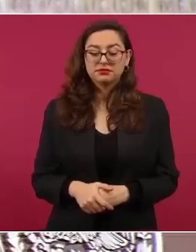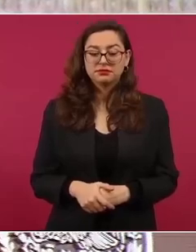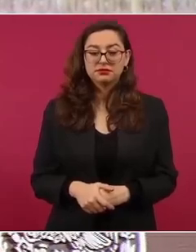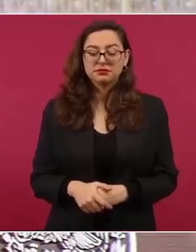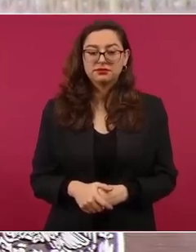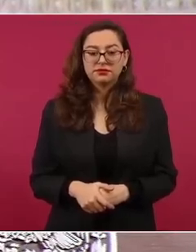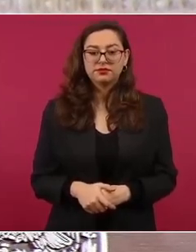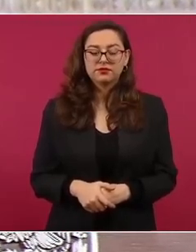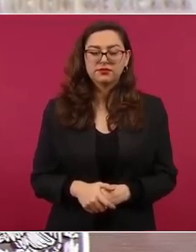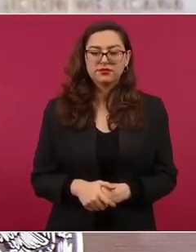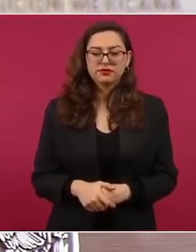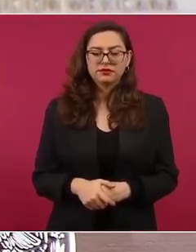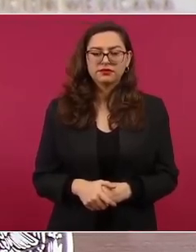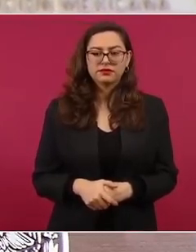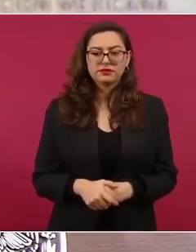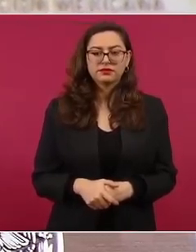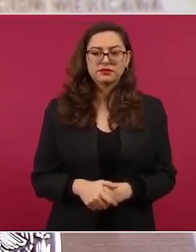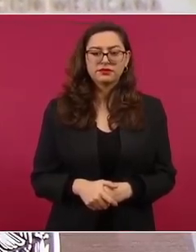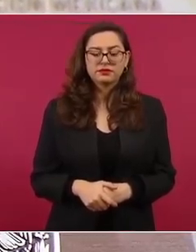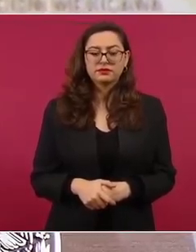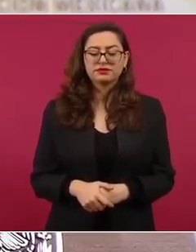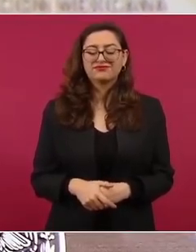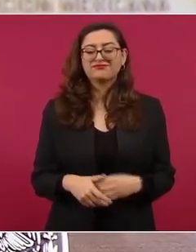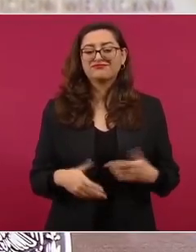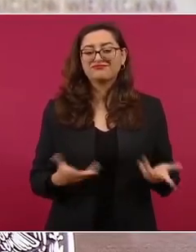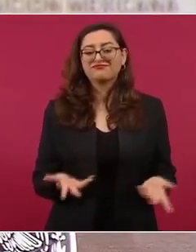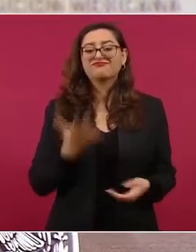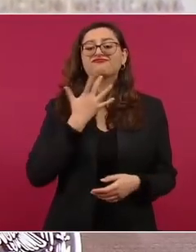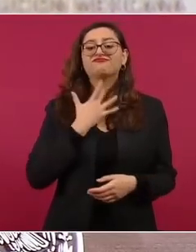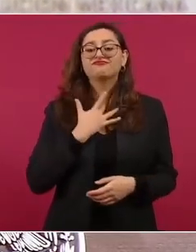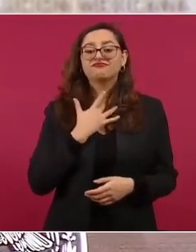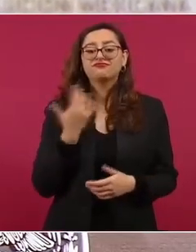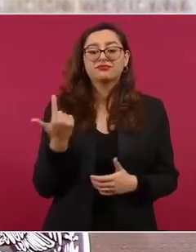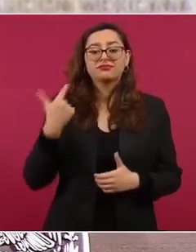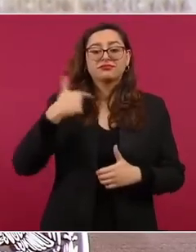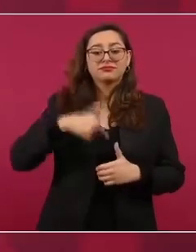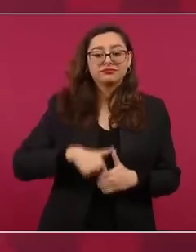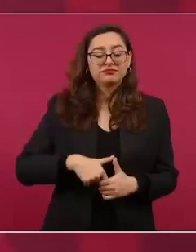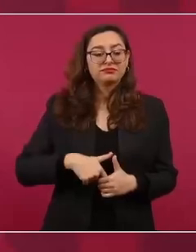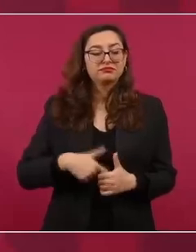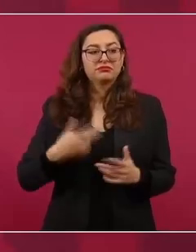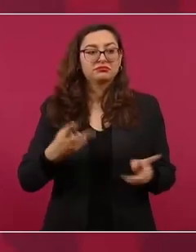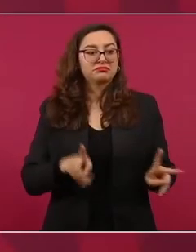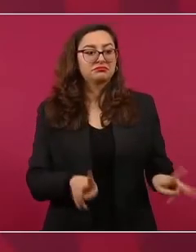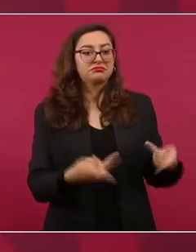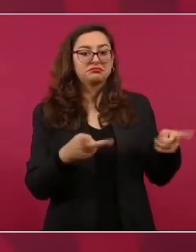todas estas distribuidoras de combustible tienen concesiones